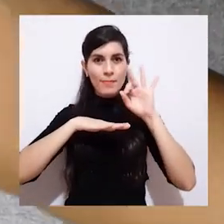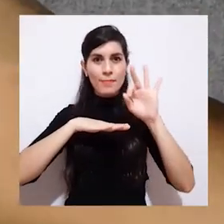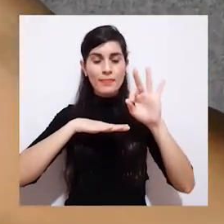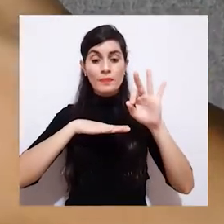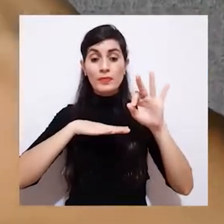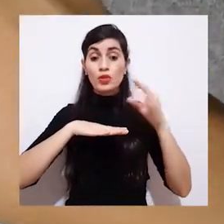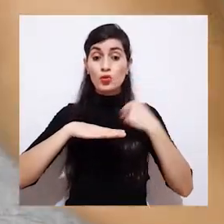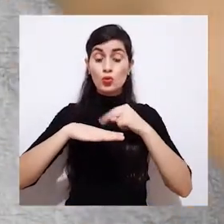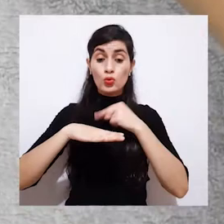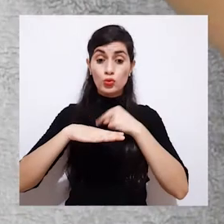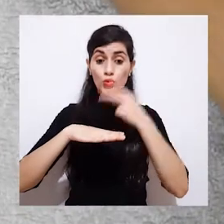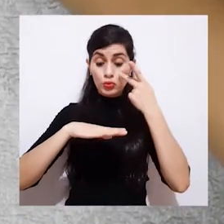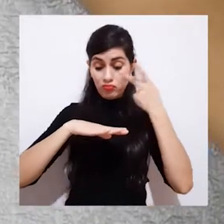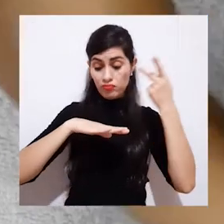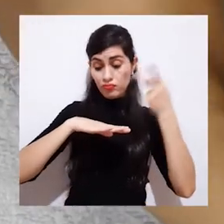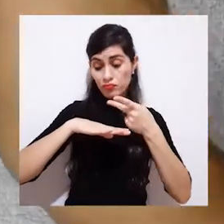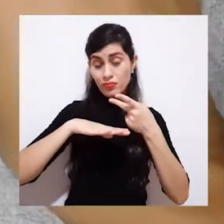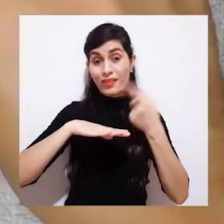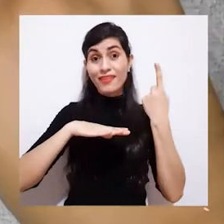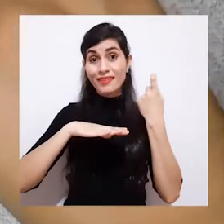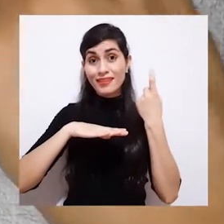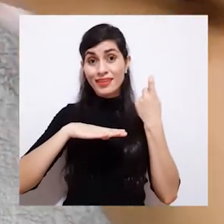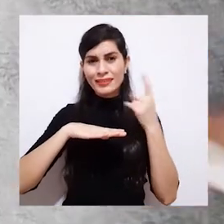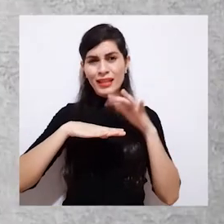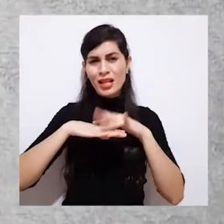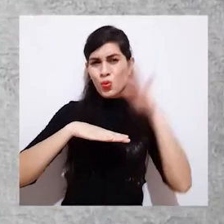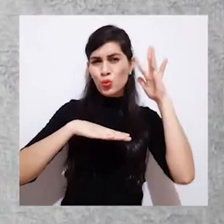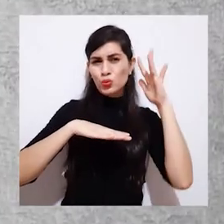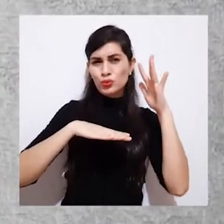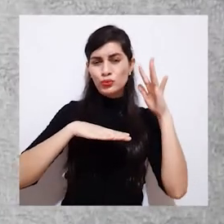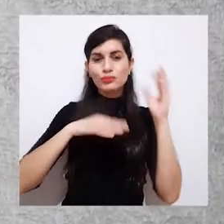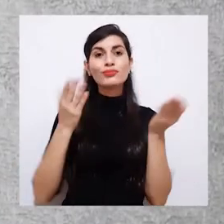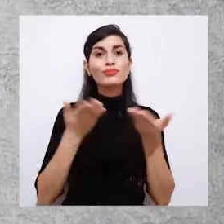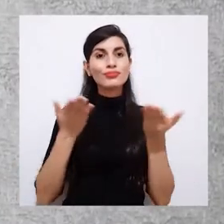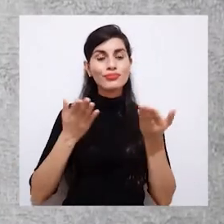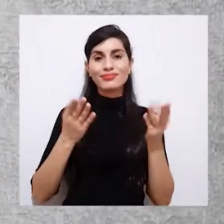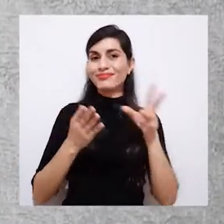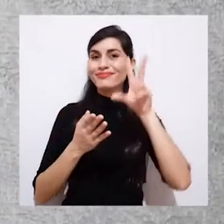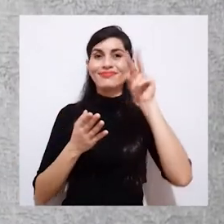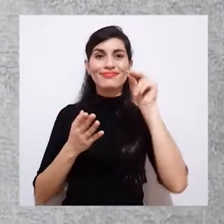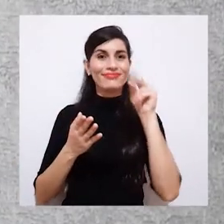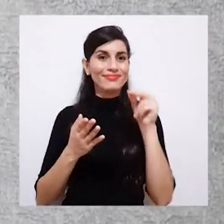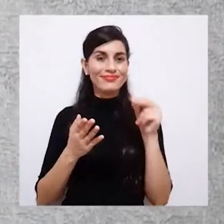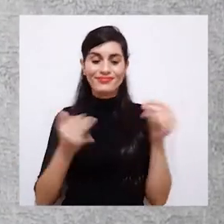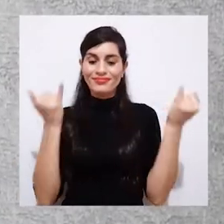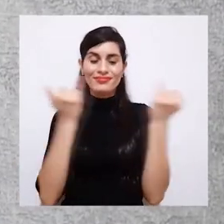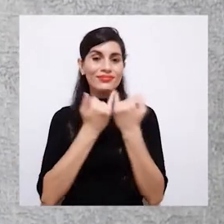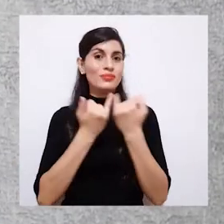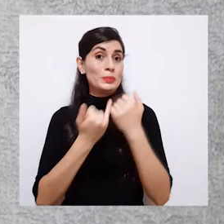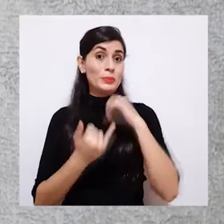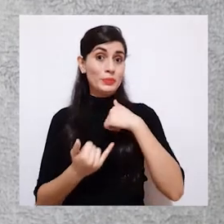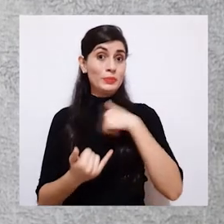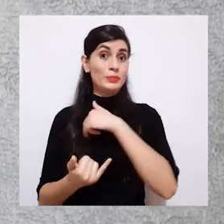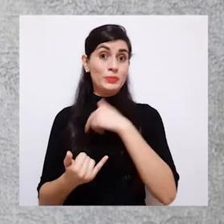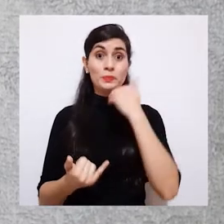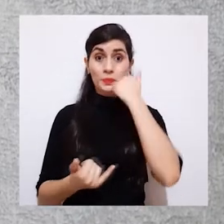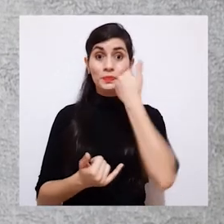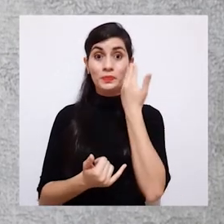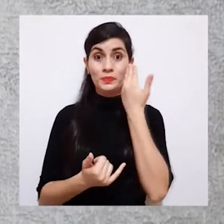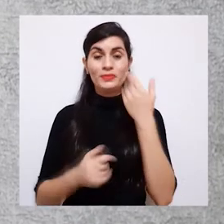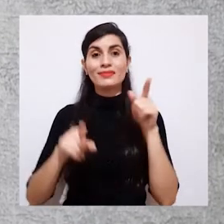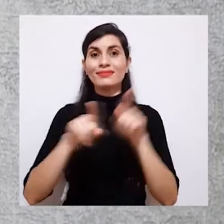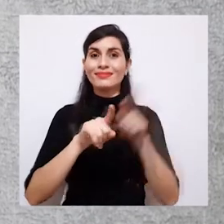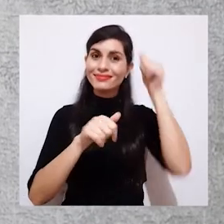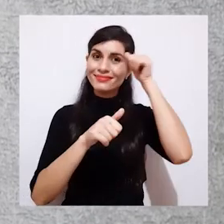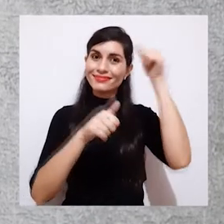brillo y si nosotros no hemos trabajado previo las luces y sombras, no nos va a quedar esa dimensión que nosotros queremos. Así